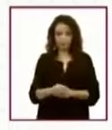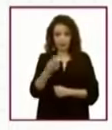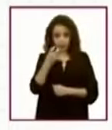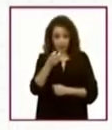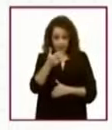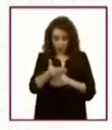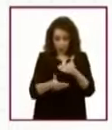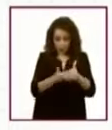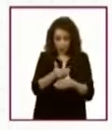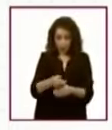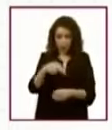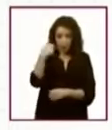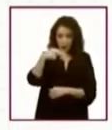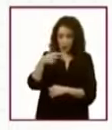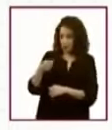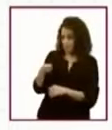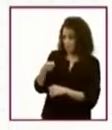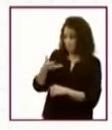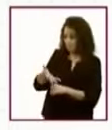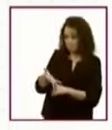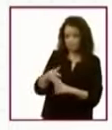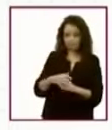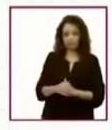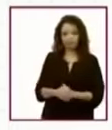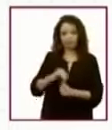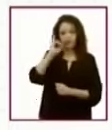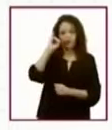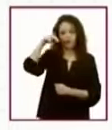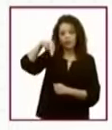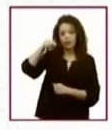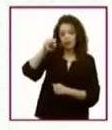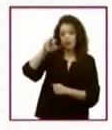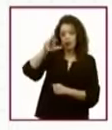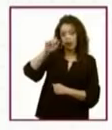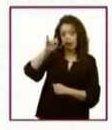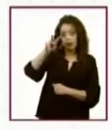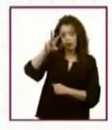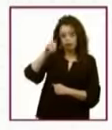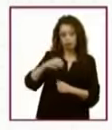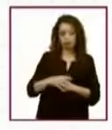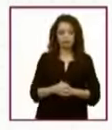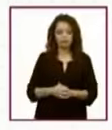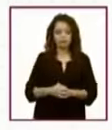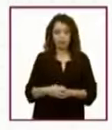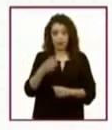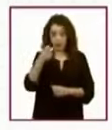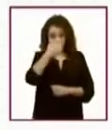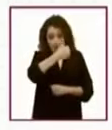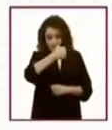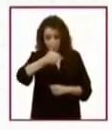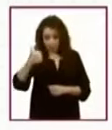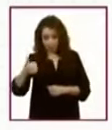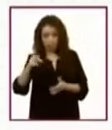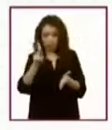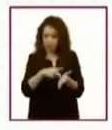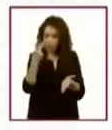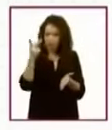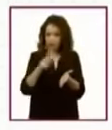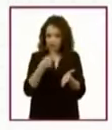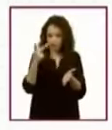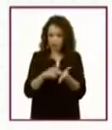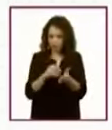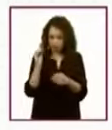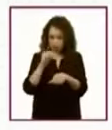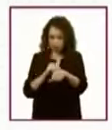repite varias veces la misma acción, se llama proceso iterativo, y cada una de las repeticiones se